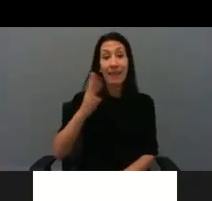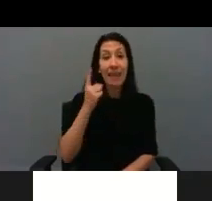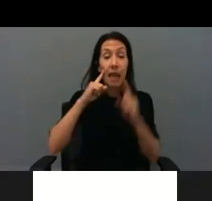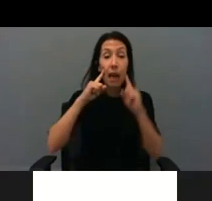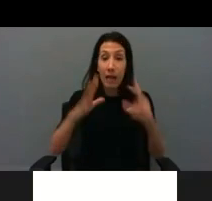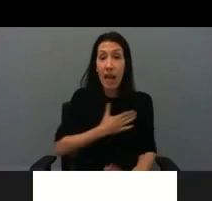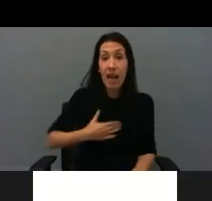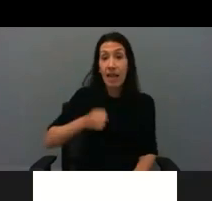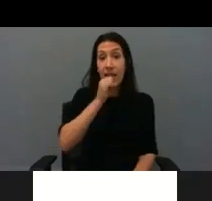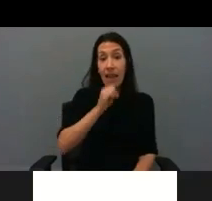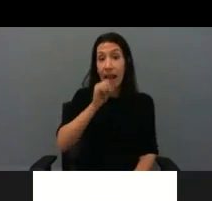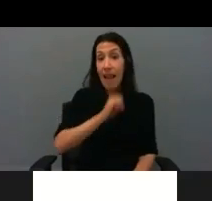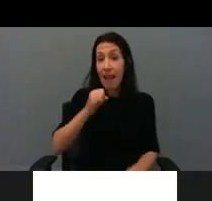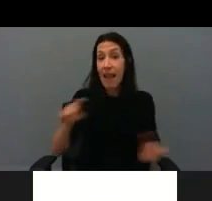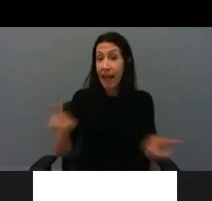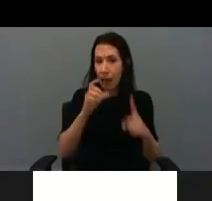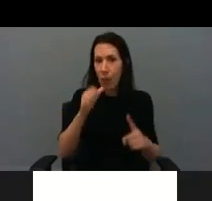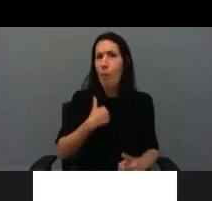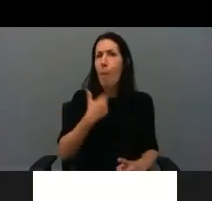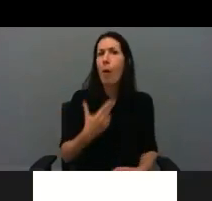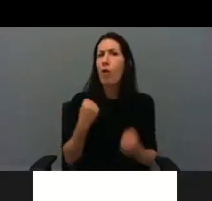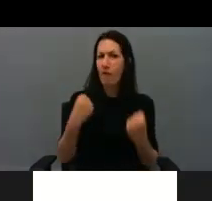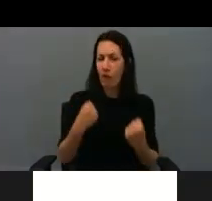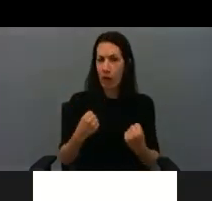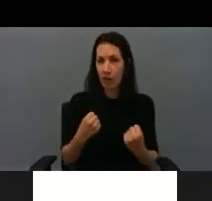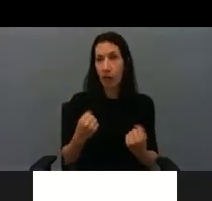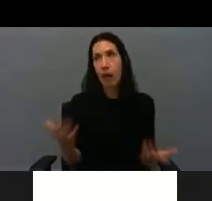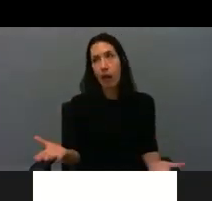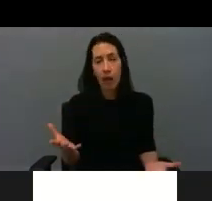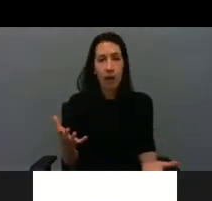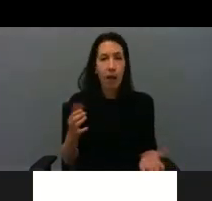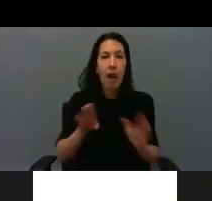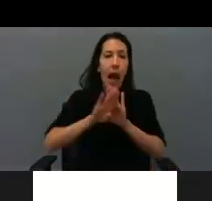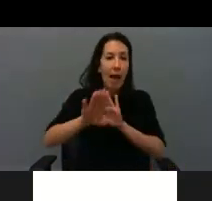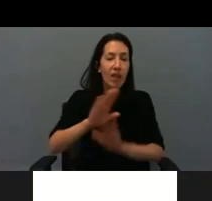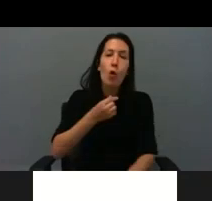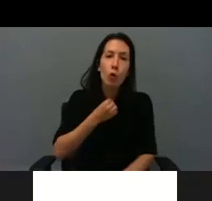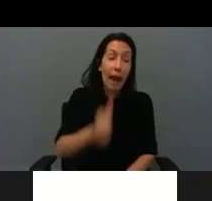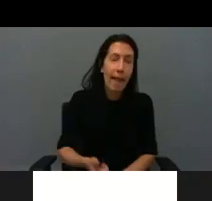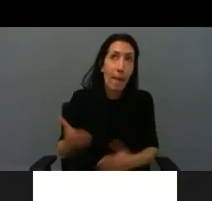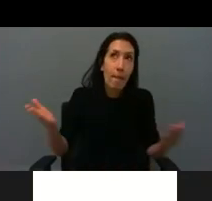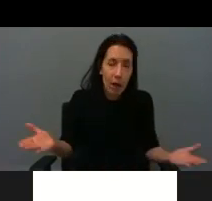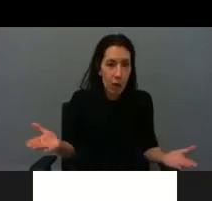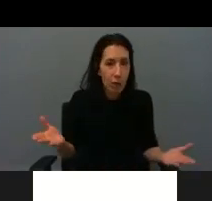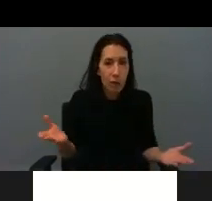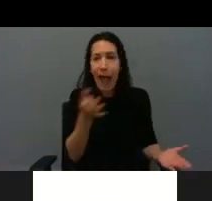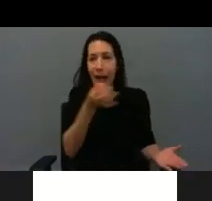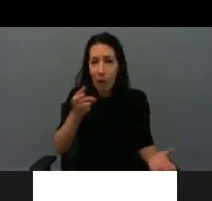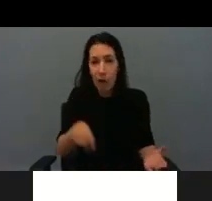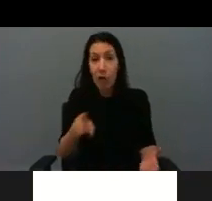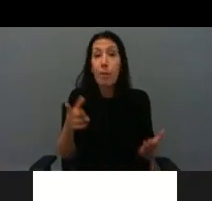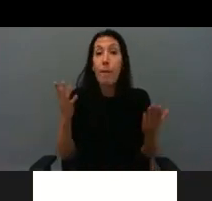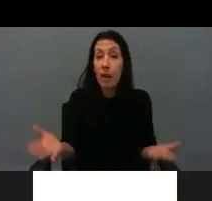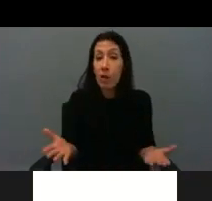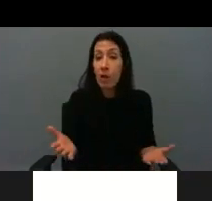que tiene un bozarrón potente, cosa que a los vecinos nos hace mucha gracia muchas veces, pero